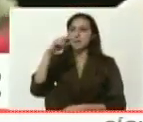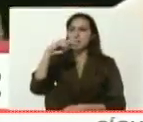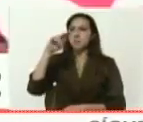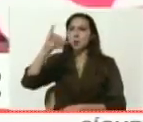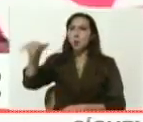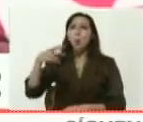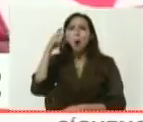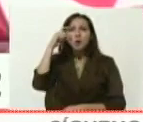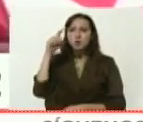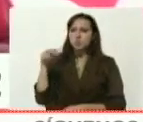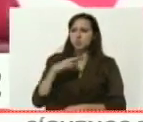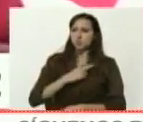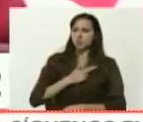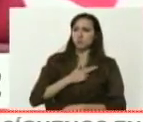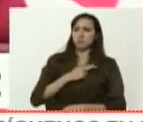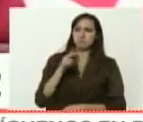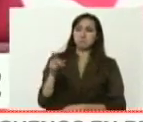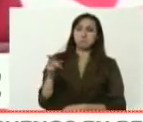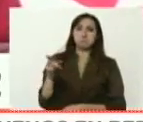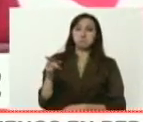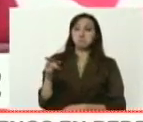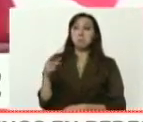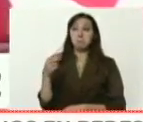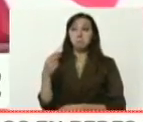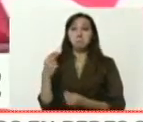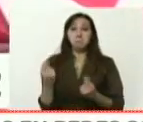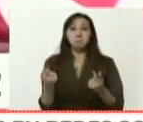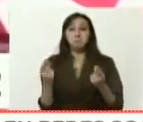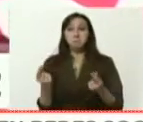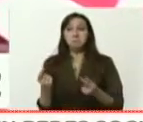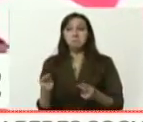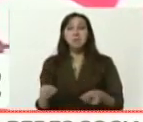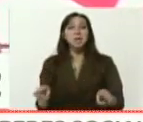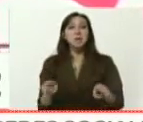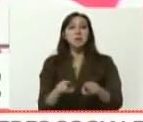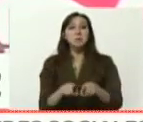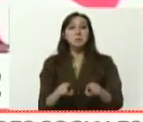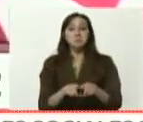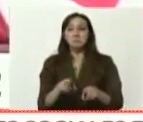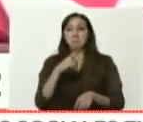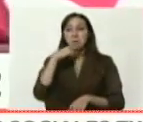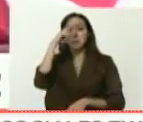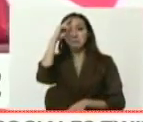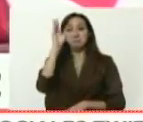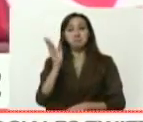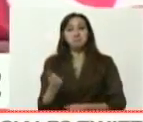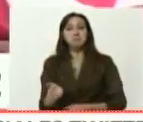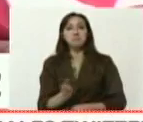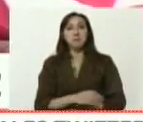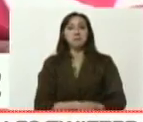¡Qué valiente! Ese es a tu padre. Tu padre.